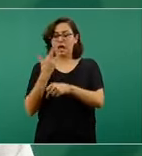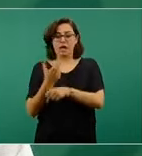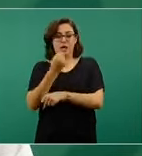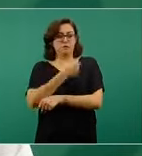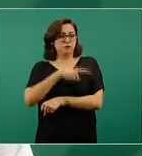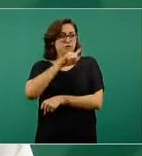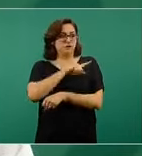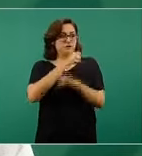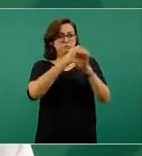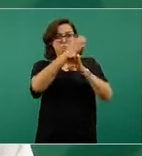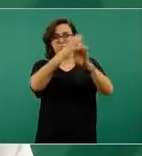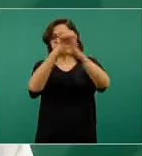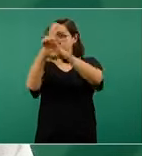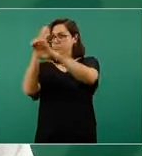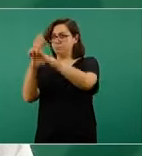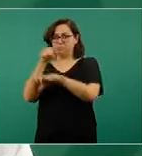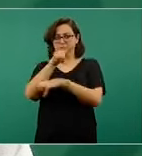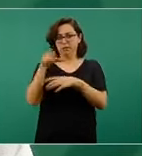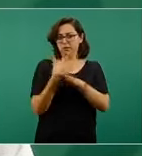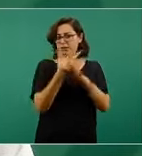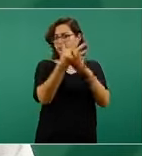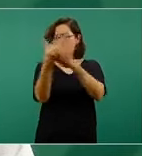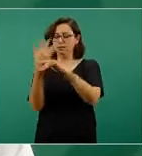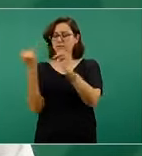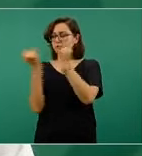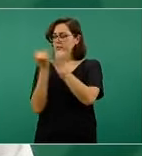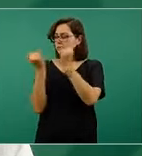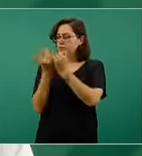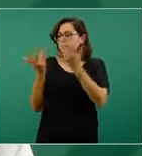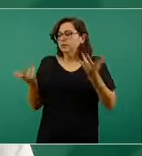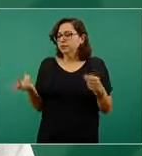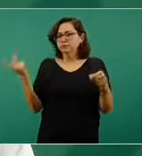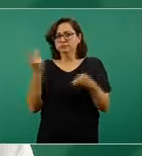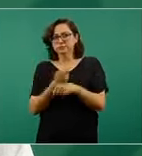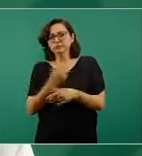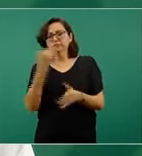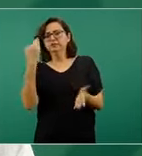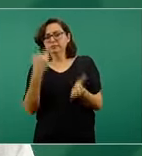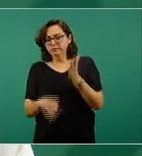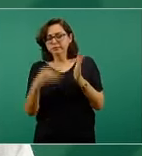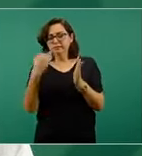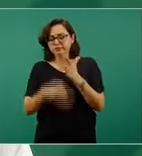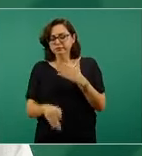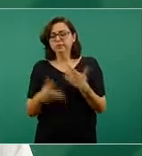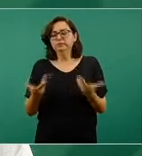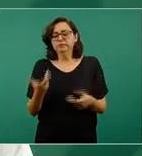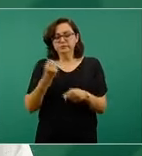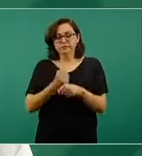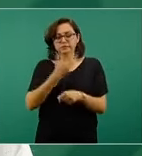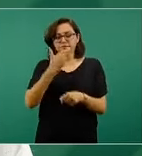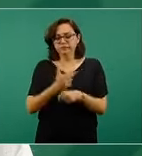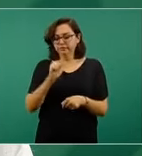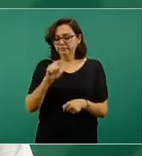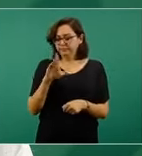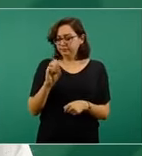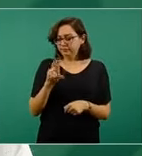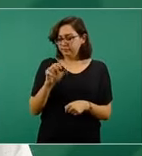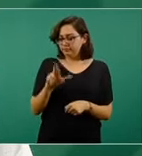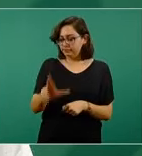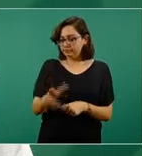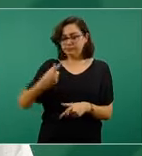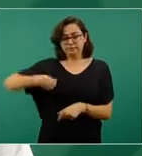se pronunciaron en este mismo sentido, que es de interés del secretario de Salud, el doctor Alcocer, y de todos quienes